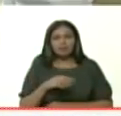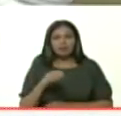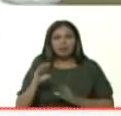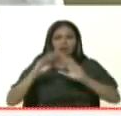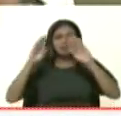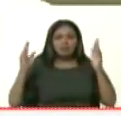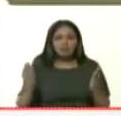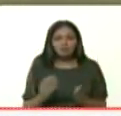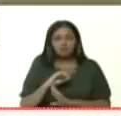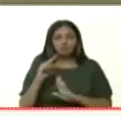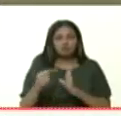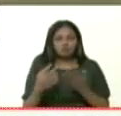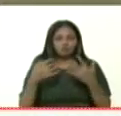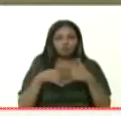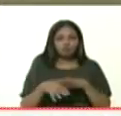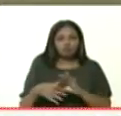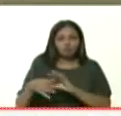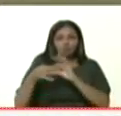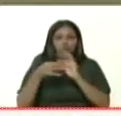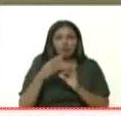entero, articulando experiencia,